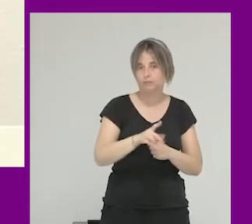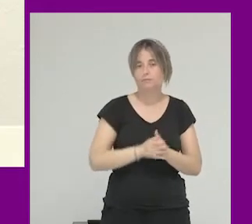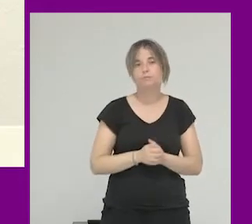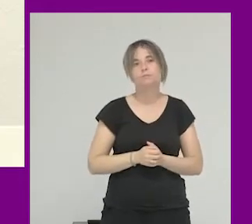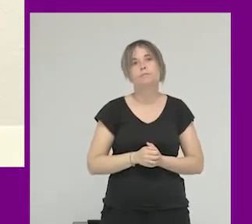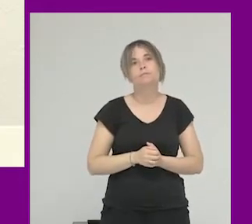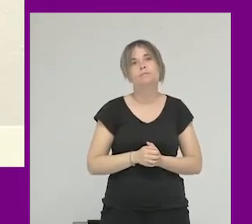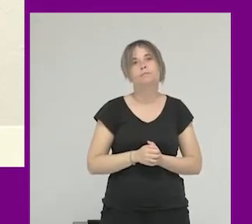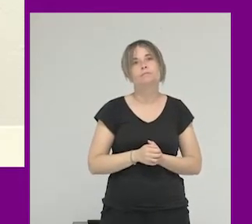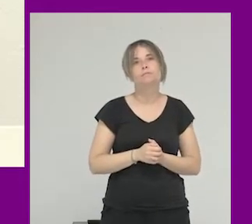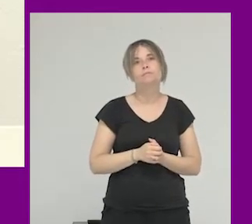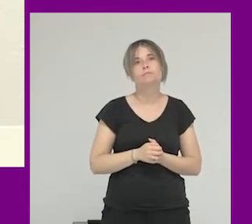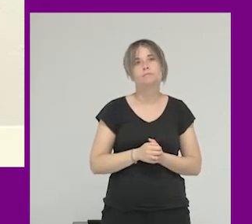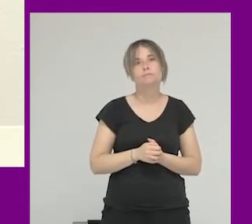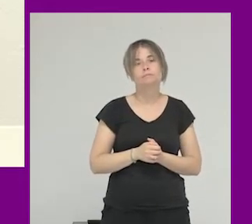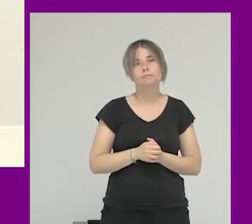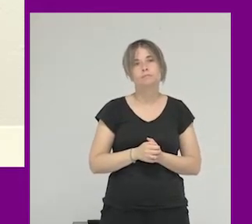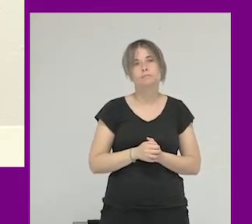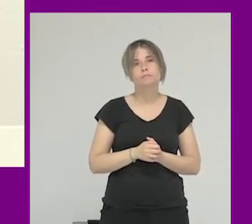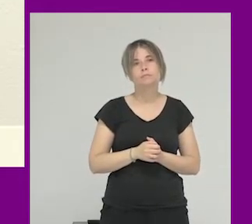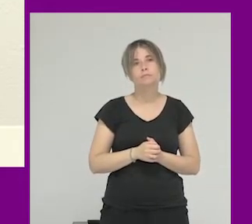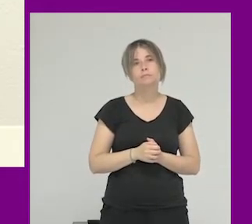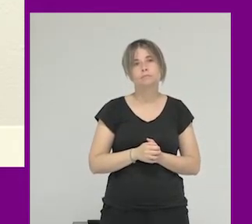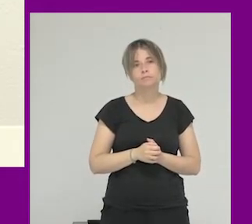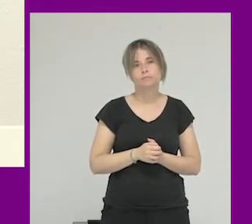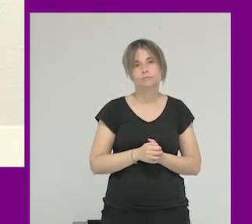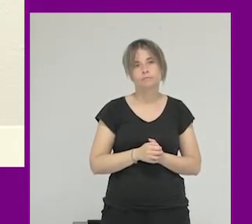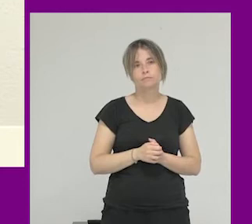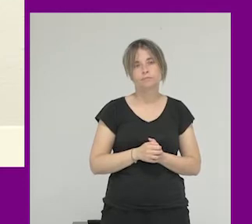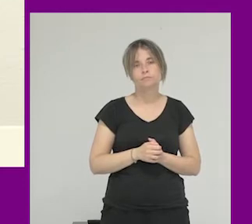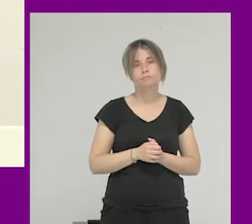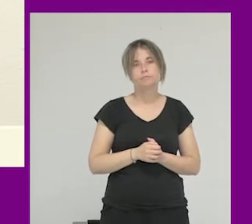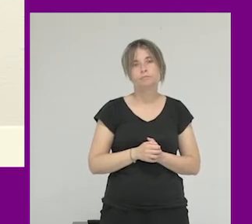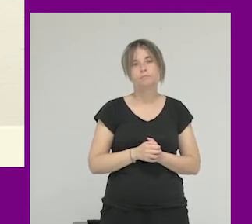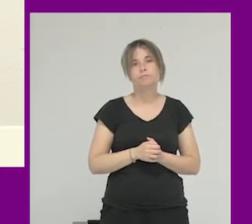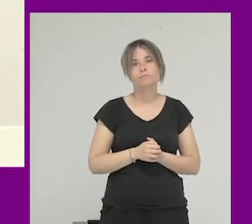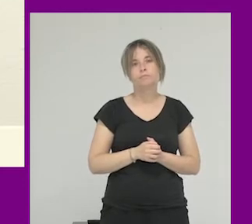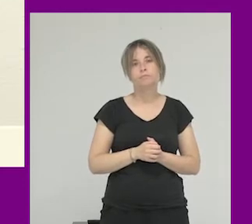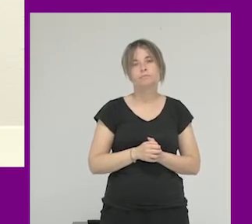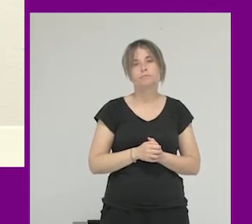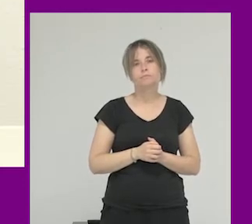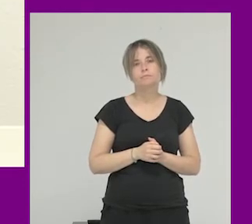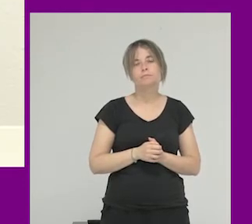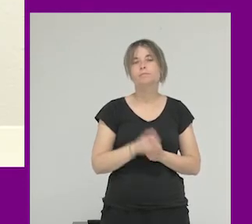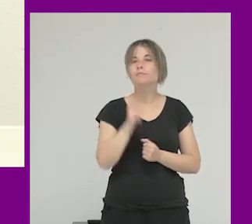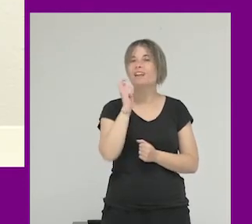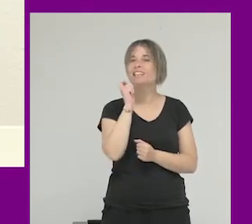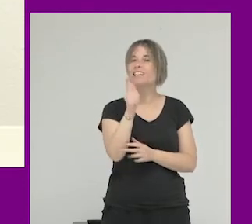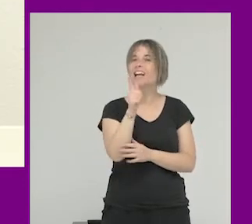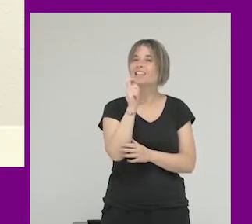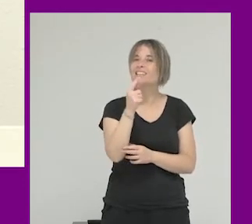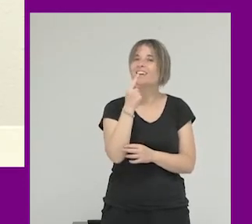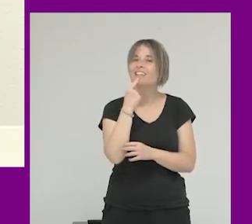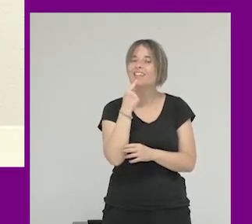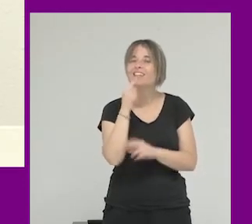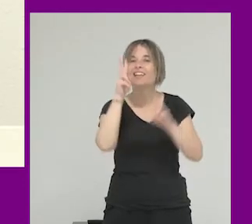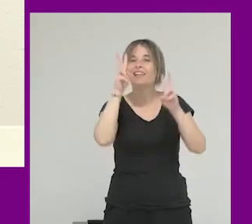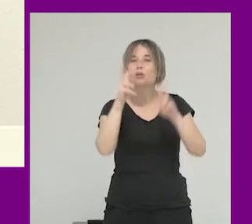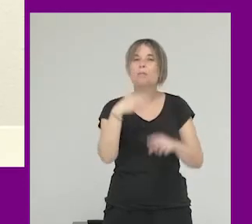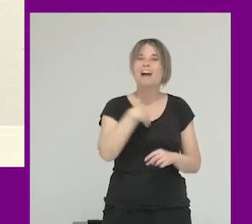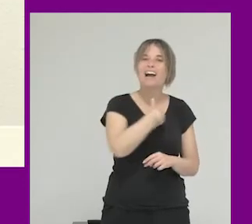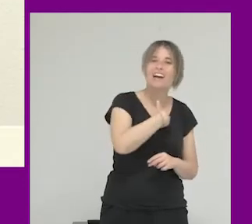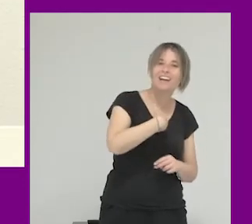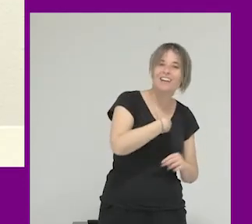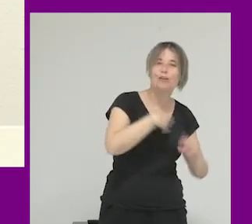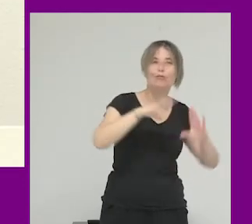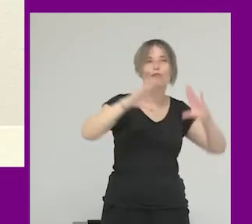las cuestiones que también se dice mucho es, bueno, esto del género y de las